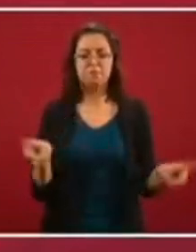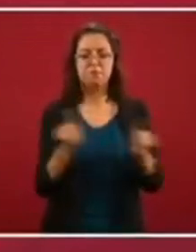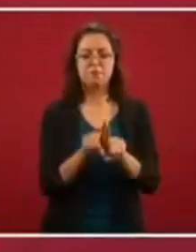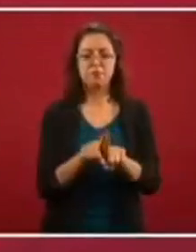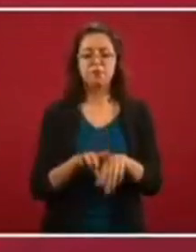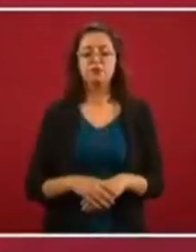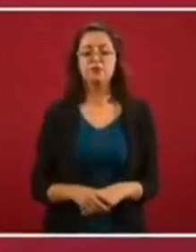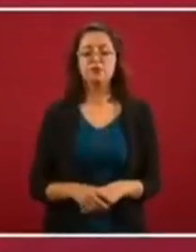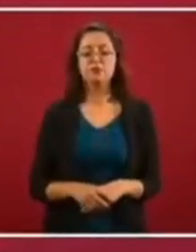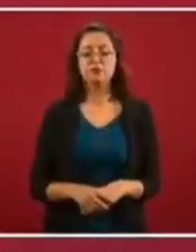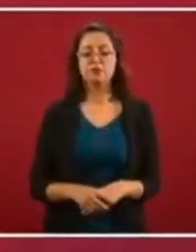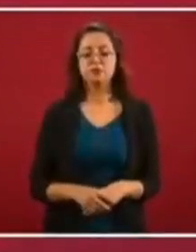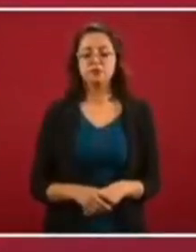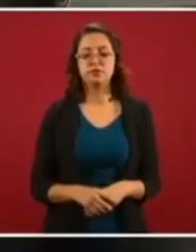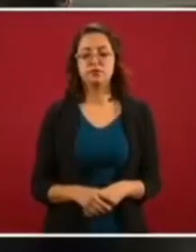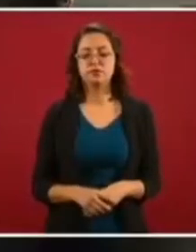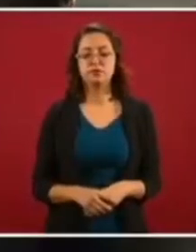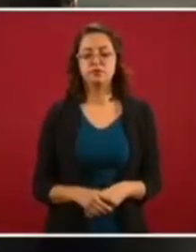En el caso de